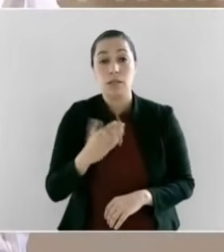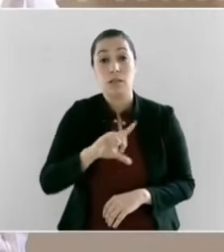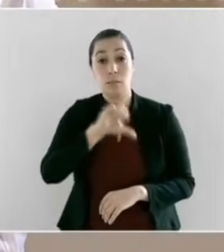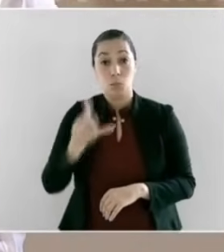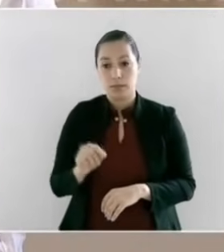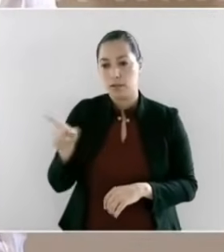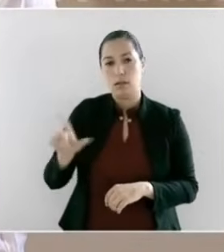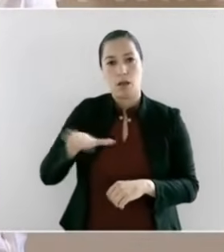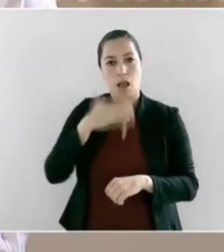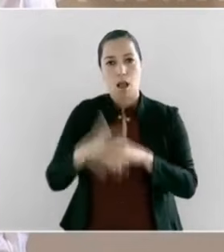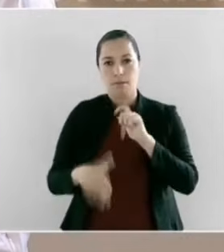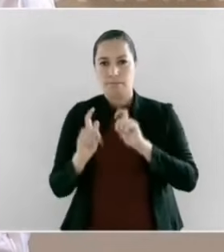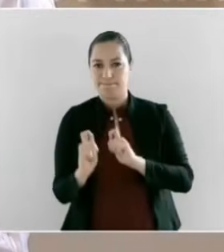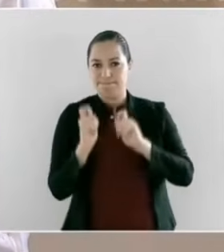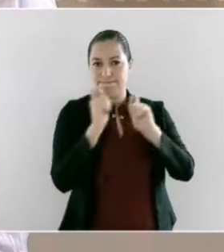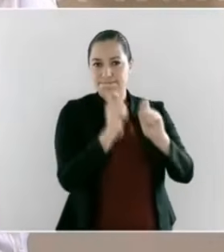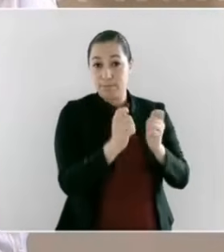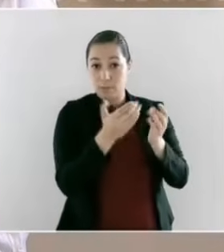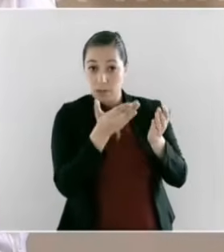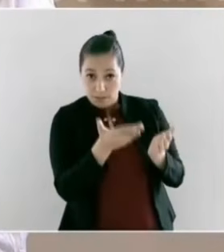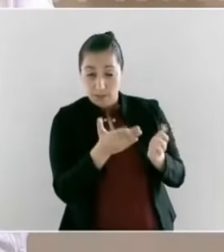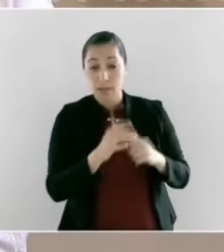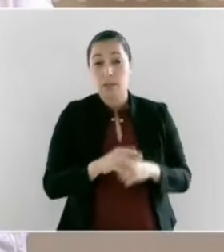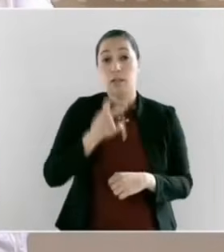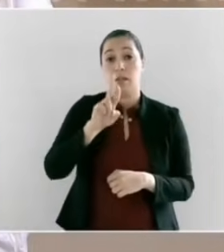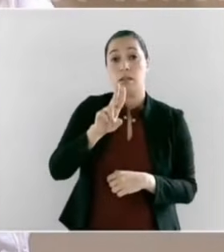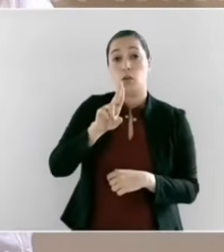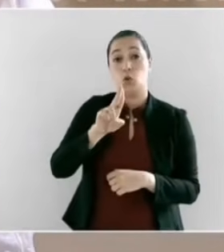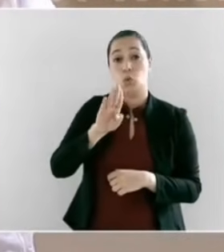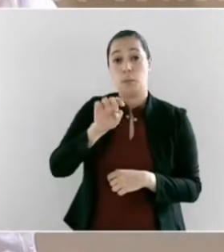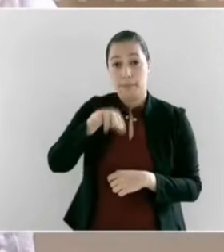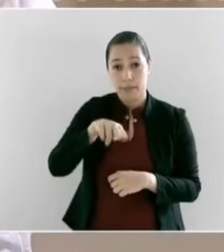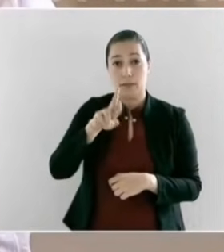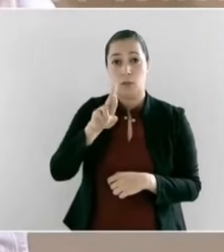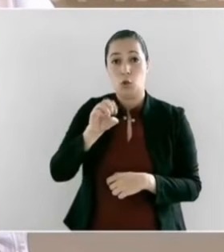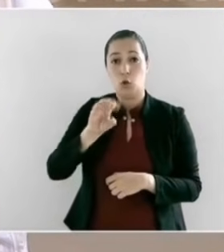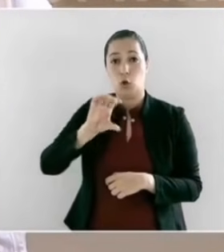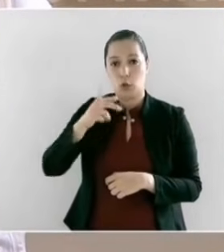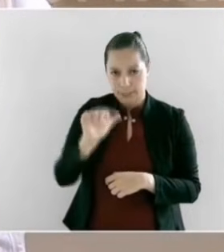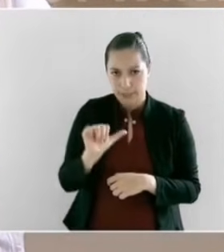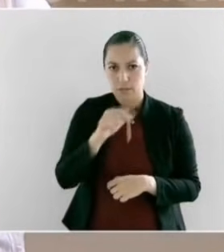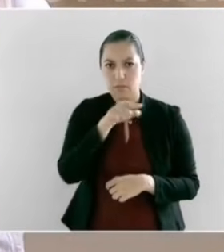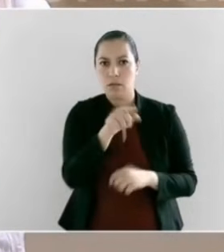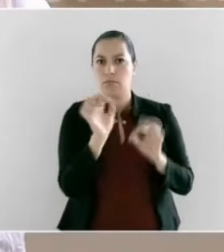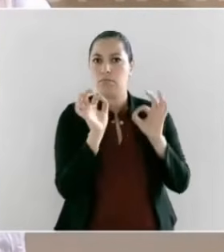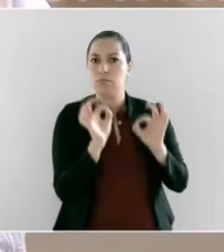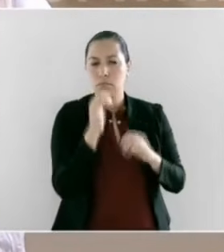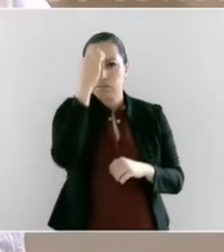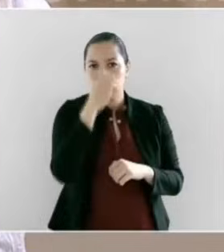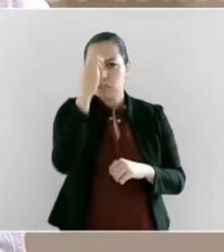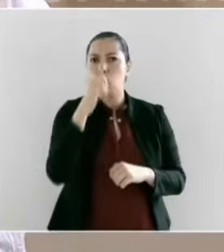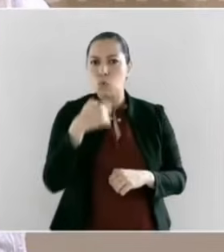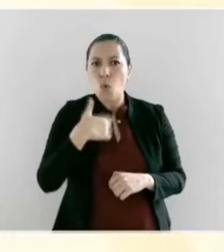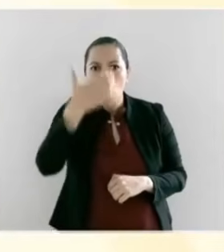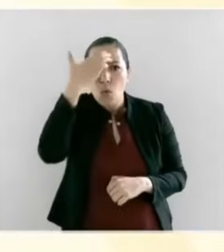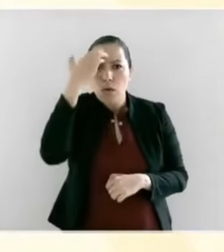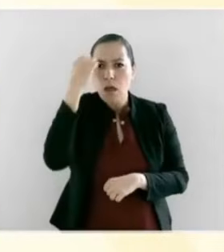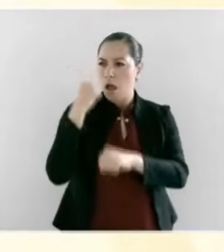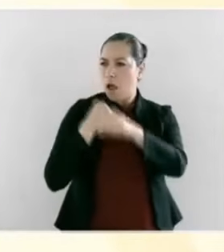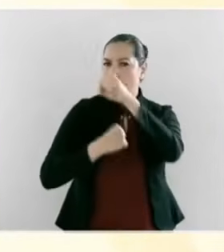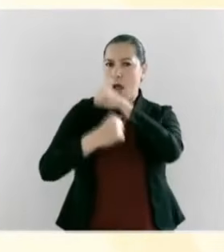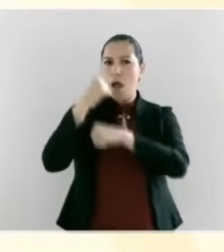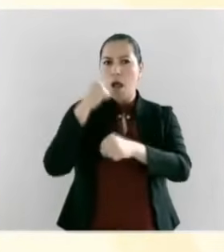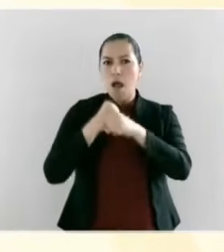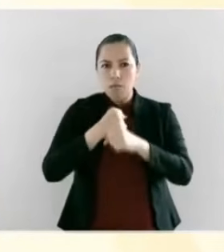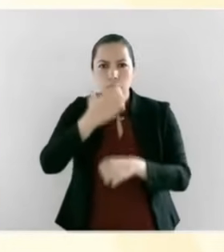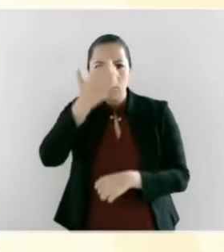Rocha, que es un hombre con mucha experiencia, que conozco desde hace mucho tiempo y